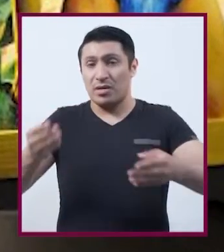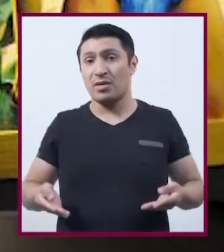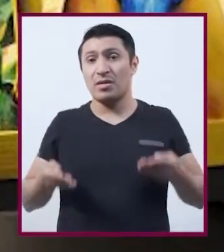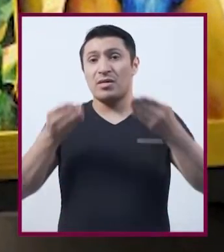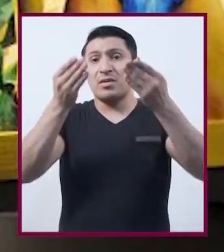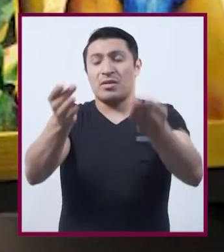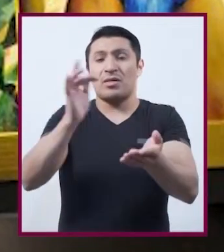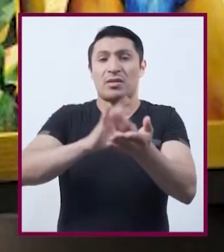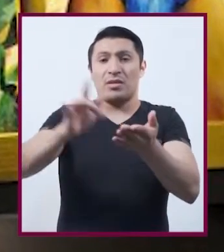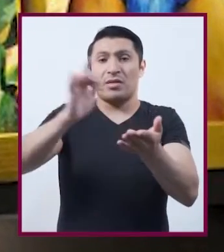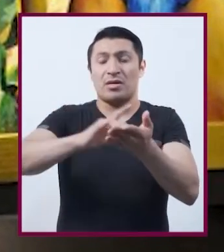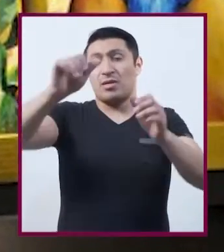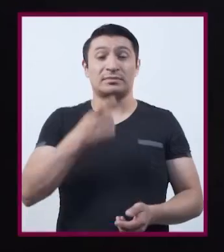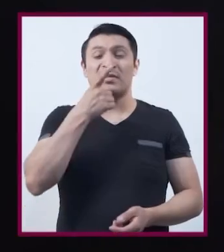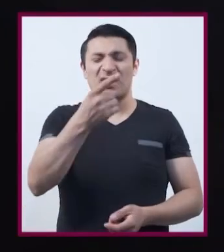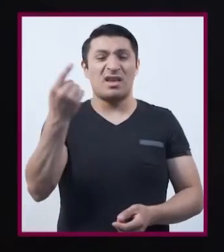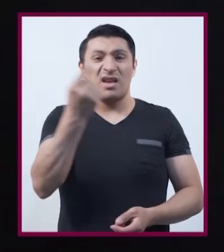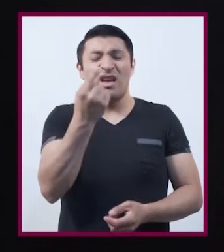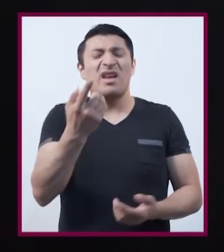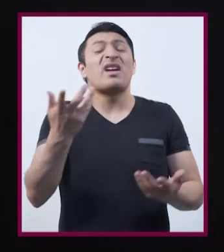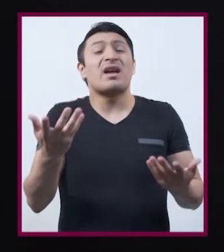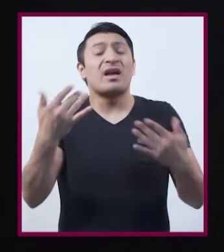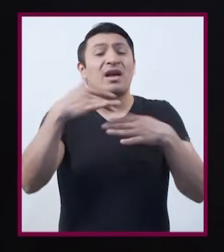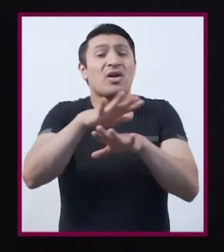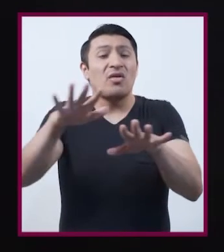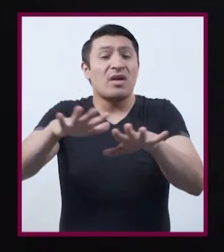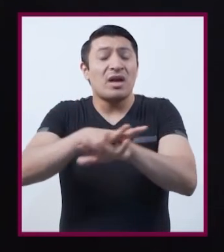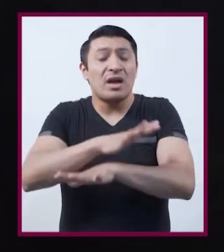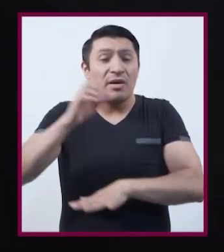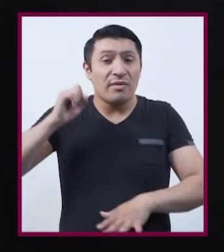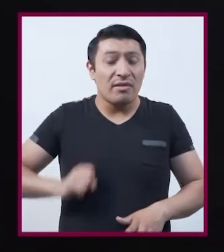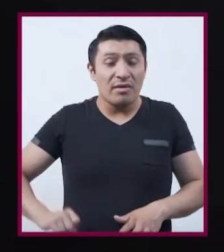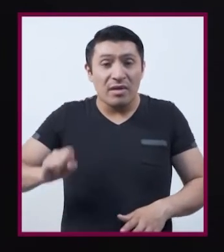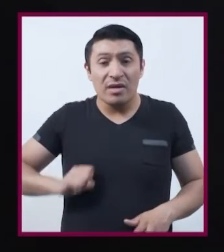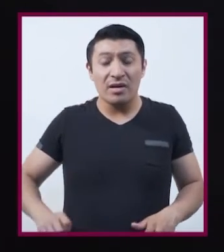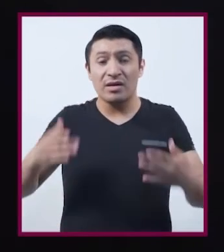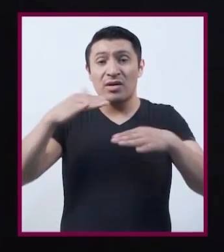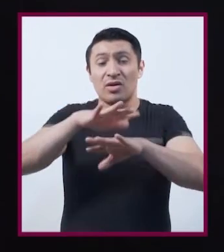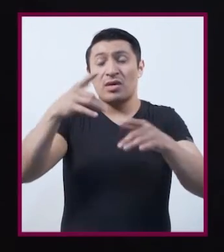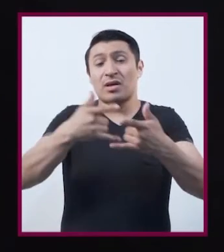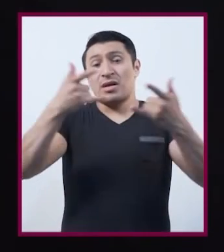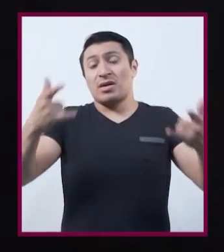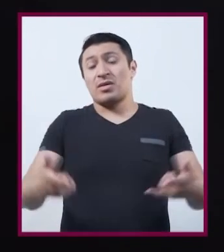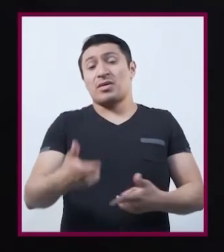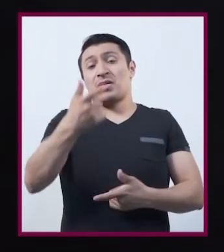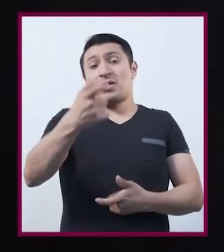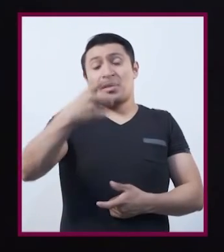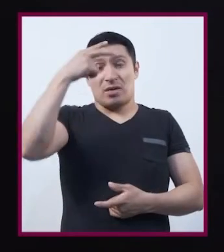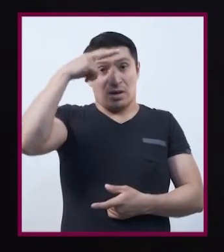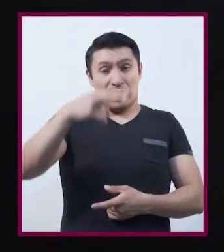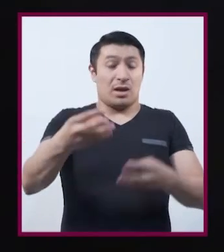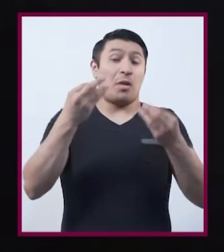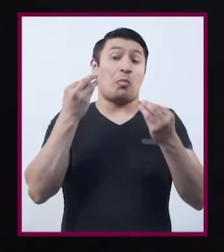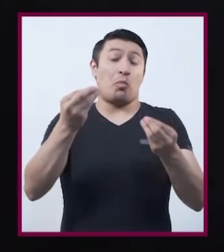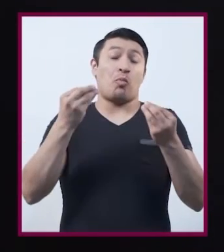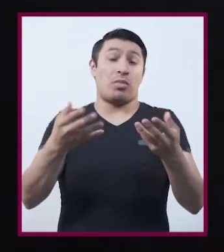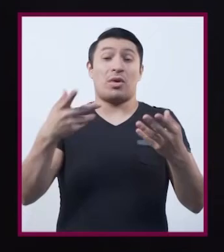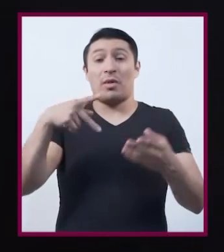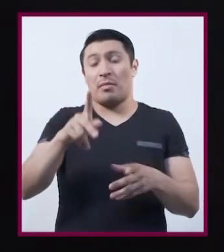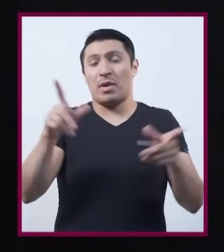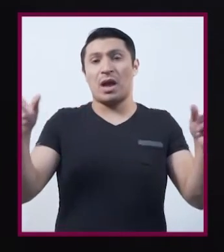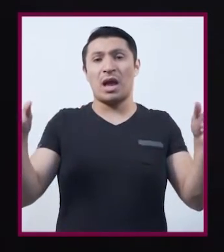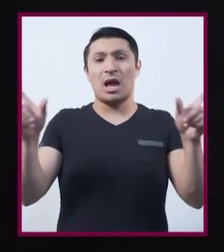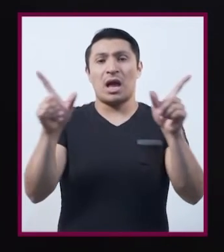artistas. ¿Qué podemos decir sobre el cambio de siglo en materia de historia fiscal mexicana? Desde luego